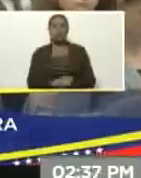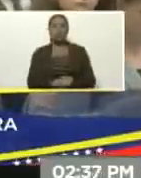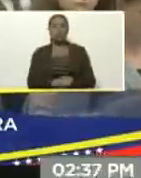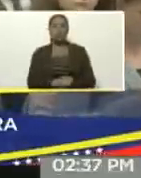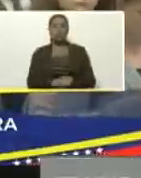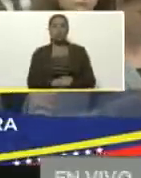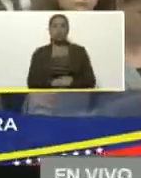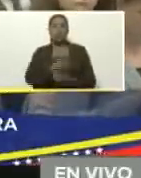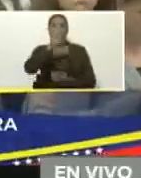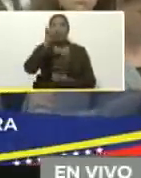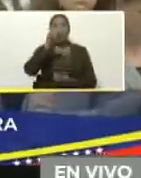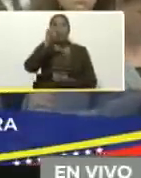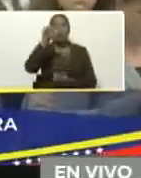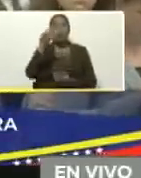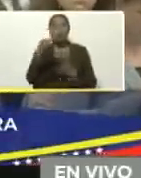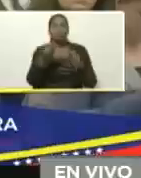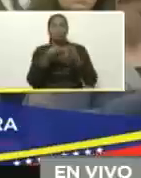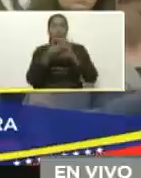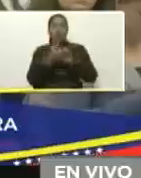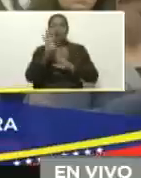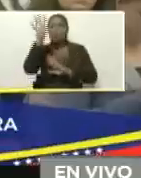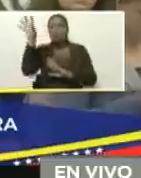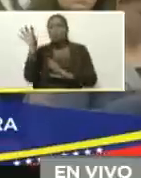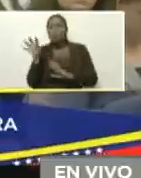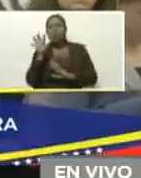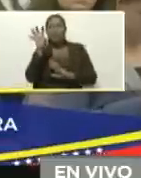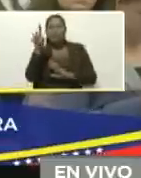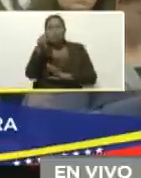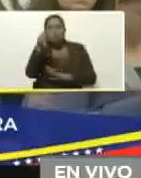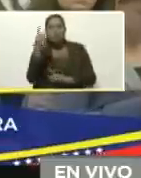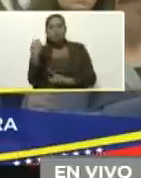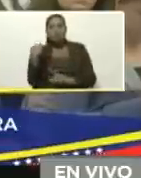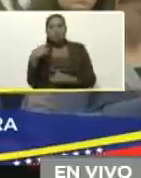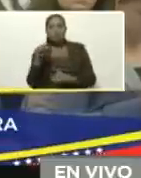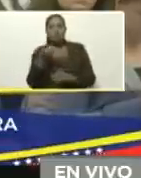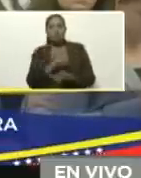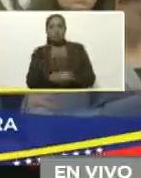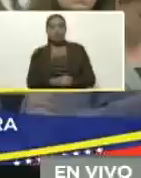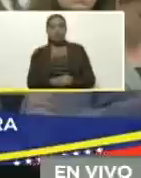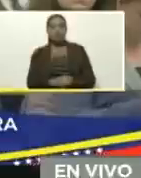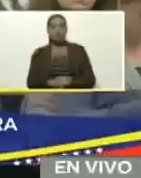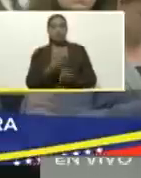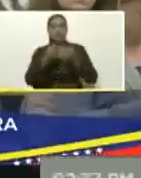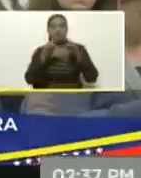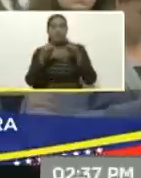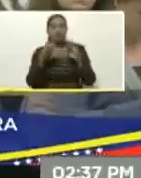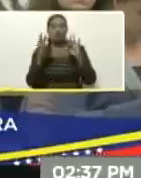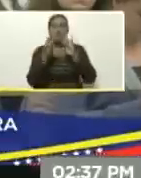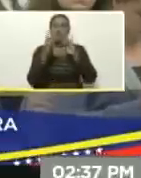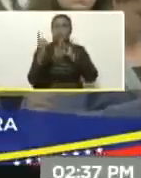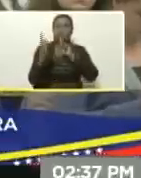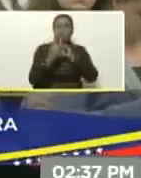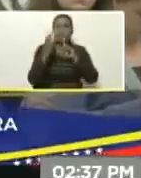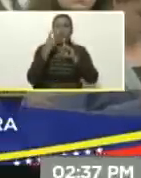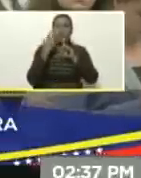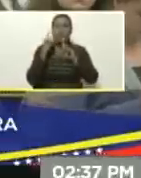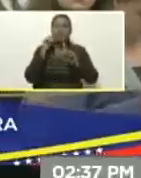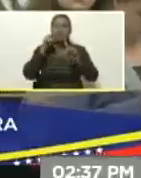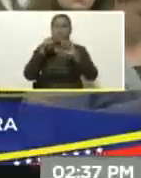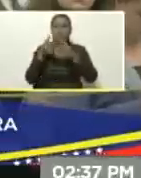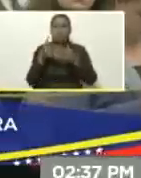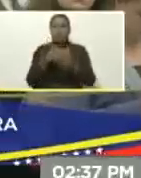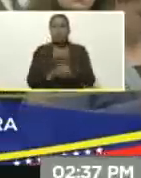en junio. ¿Con cuáles países han tenido diferentes contactos, por ejemplo, con respecto